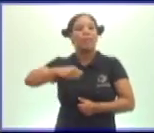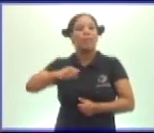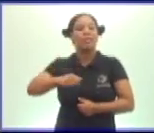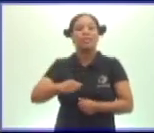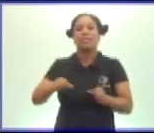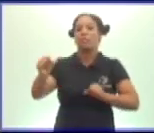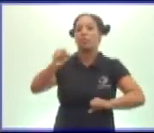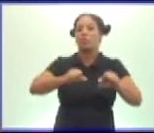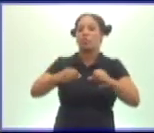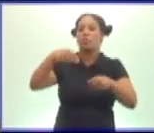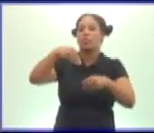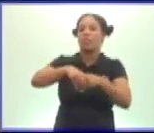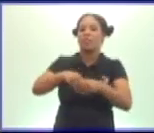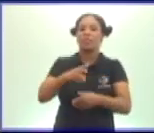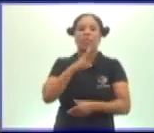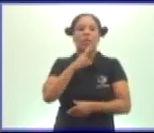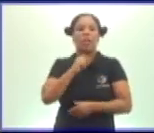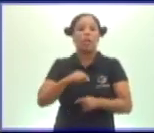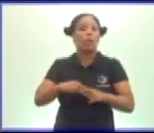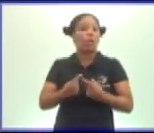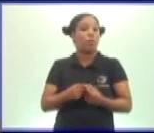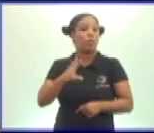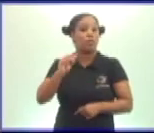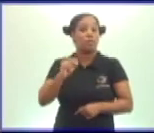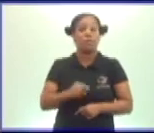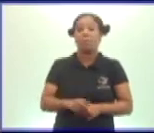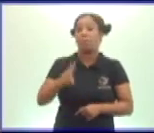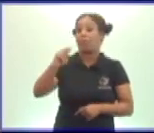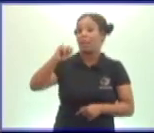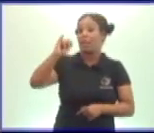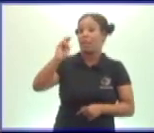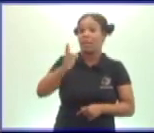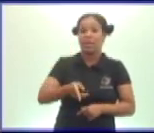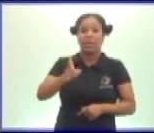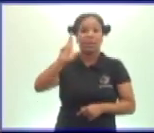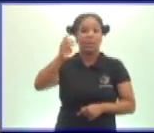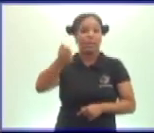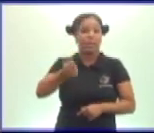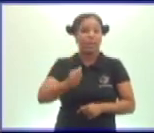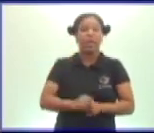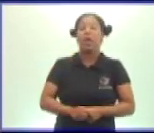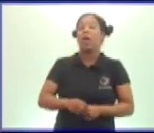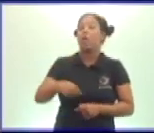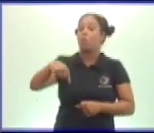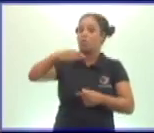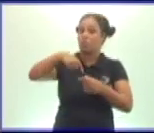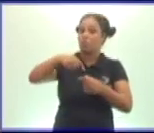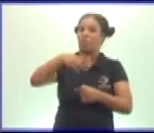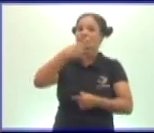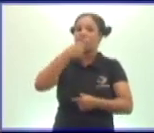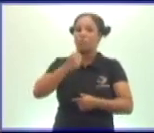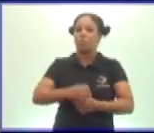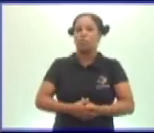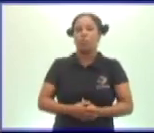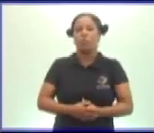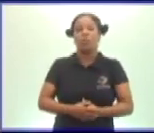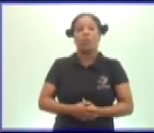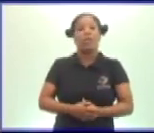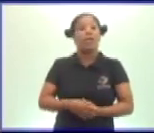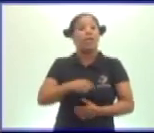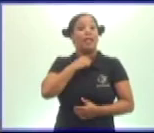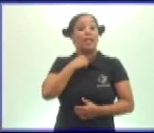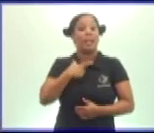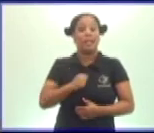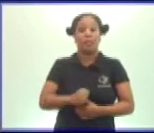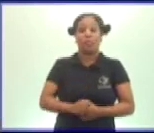agua. Por eso decimos que el nitrato de plata es una sustancia soluble. En el caso del cloruro de amonio en